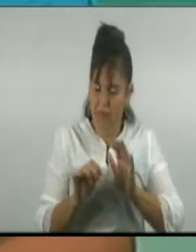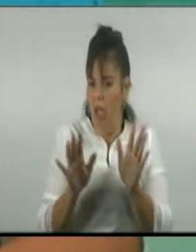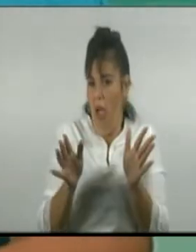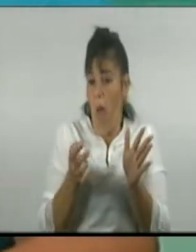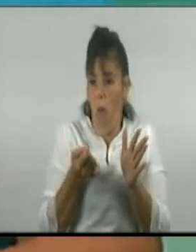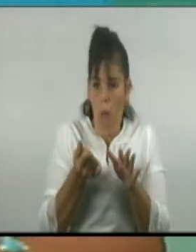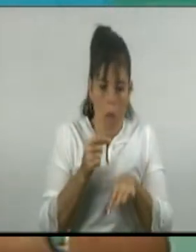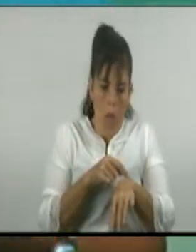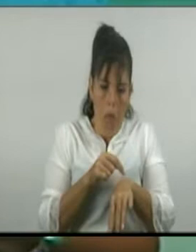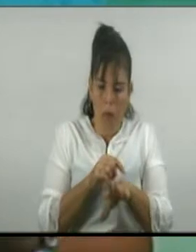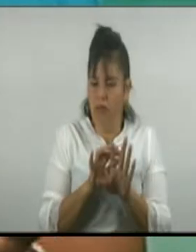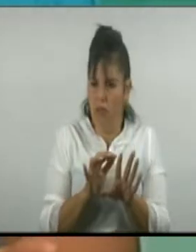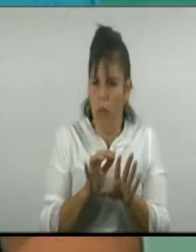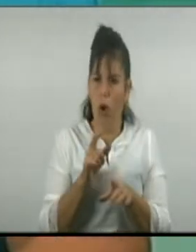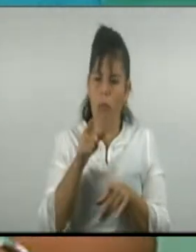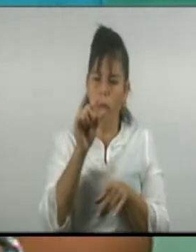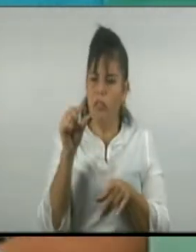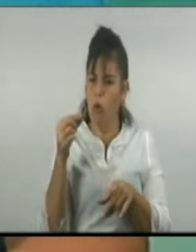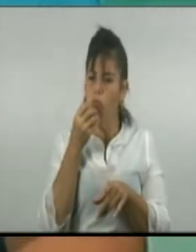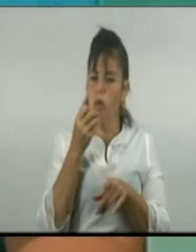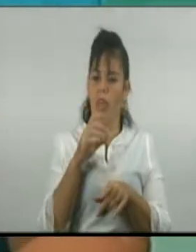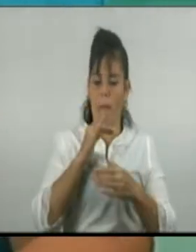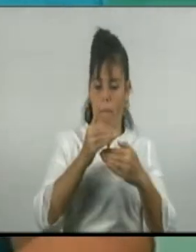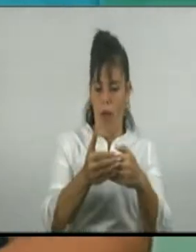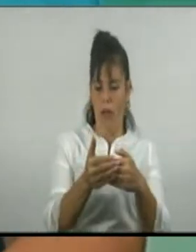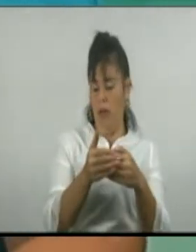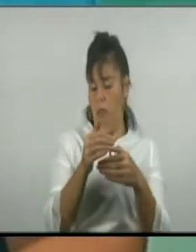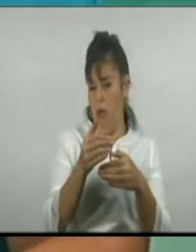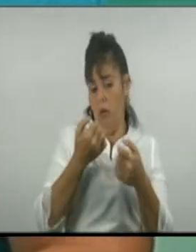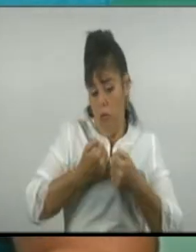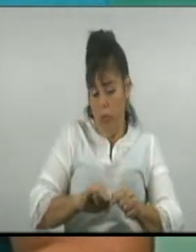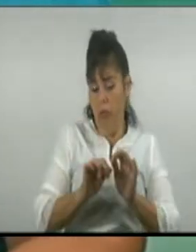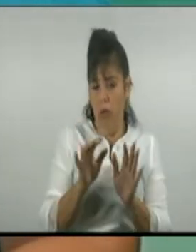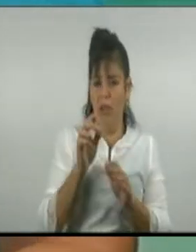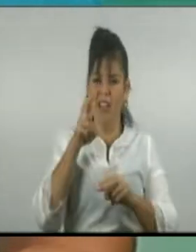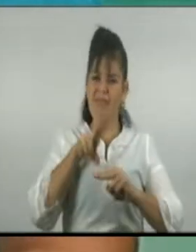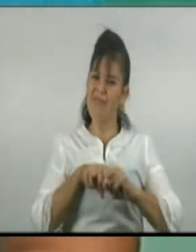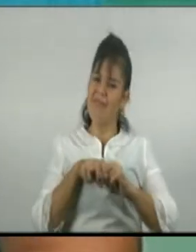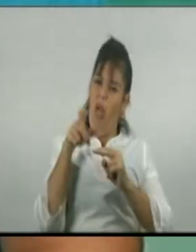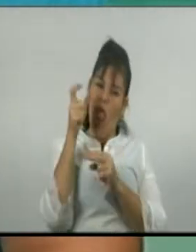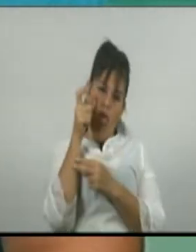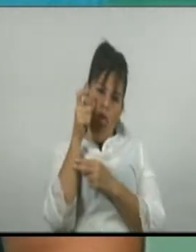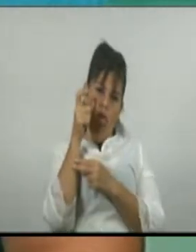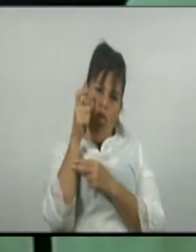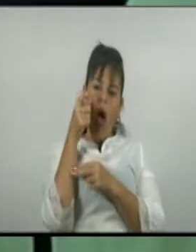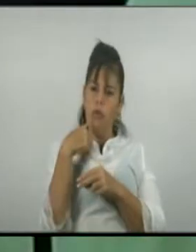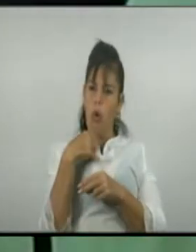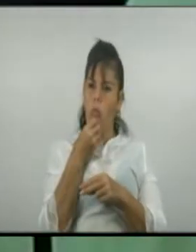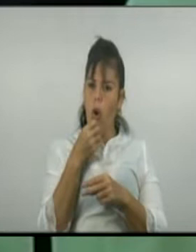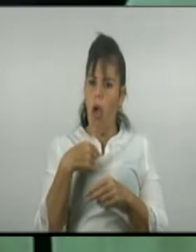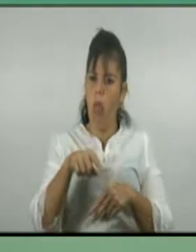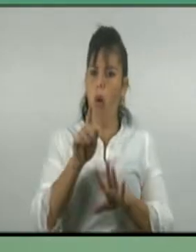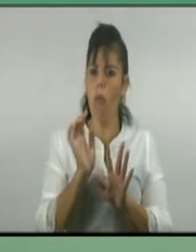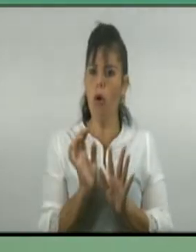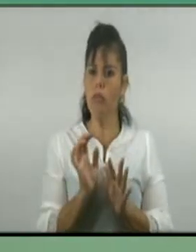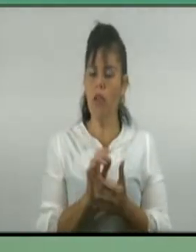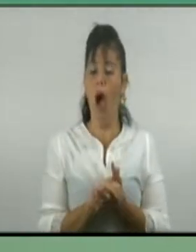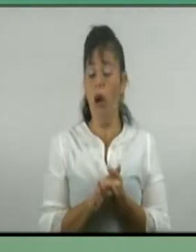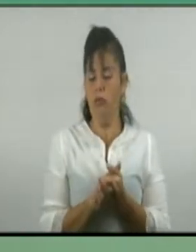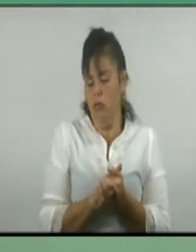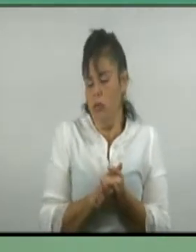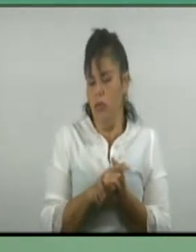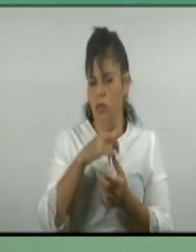parida o dice bueno yo creo que tengo puedo hacerlo y deseo hacerlo si como no pueden